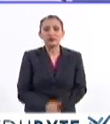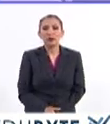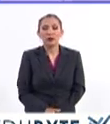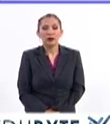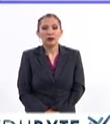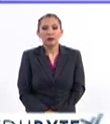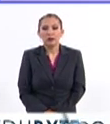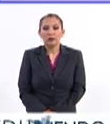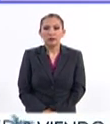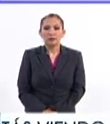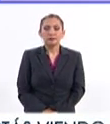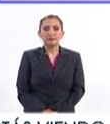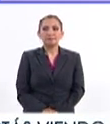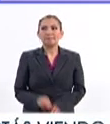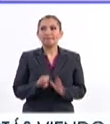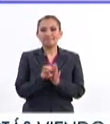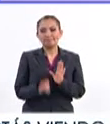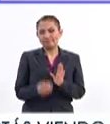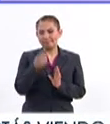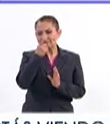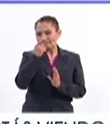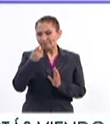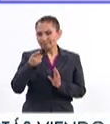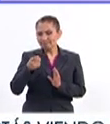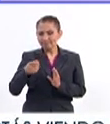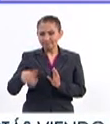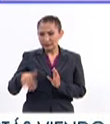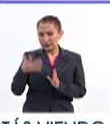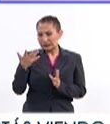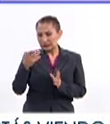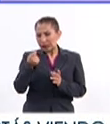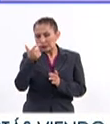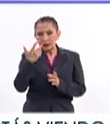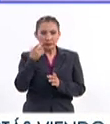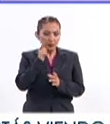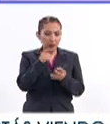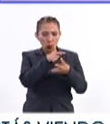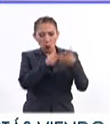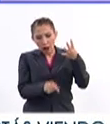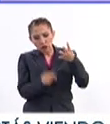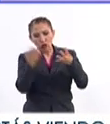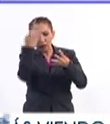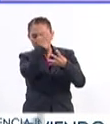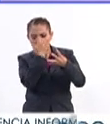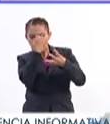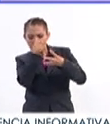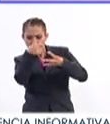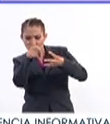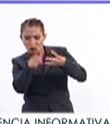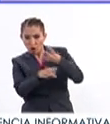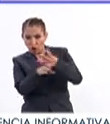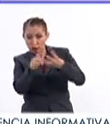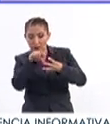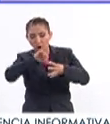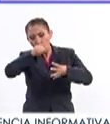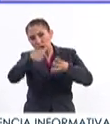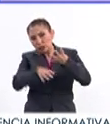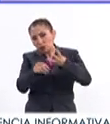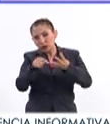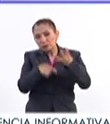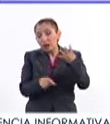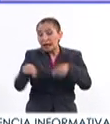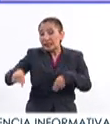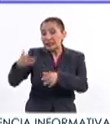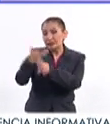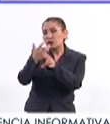¿Cuántos, por ejemplo, me hablaba usted de que generalmente son 4, pero se pueden analizar más elementos? Por ejemplo,